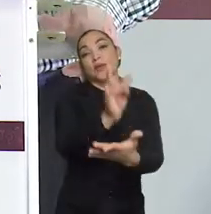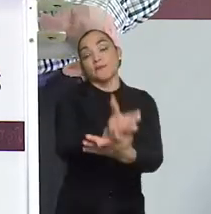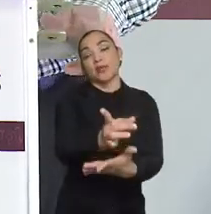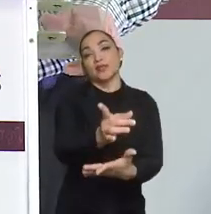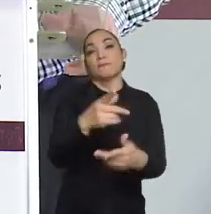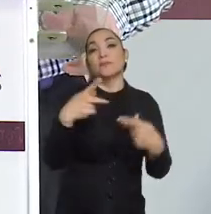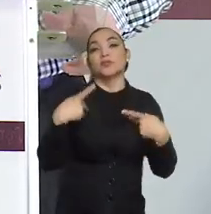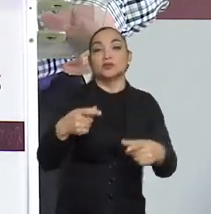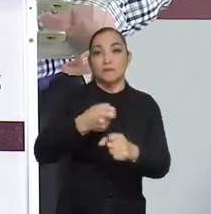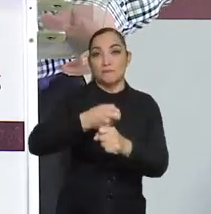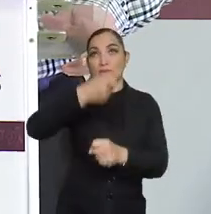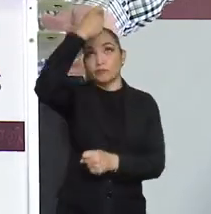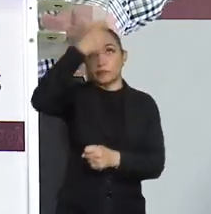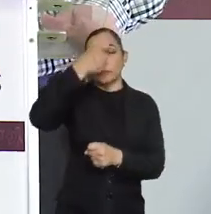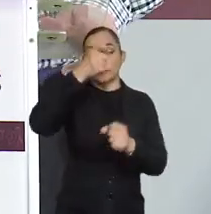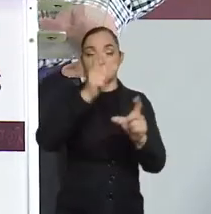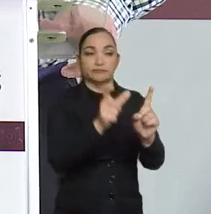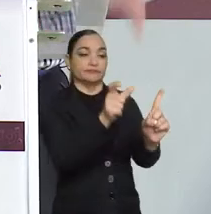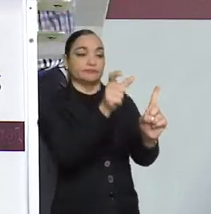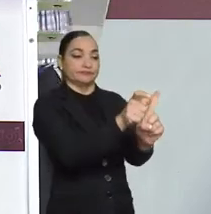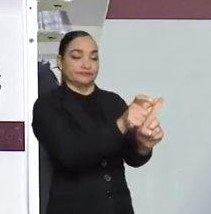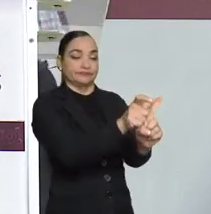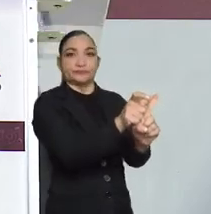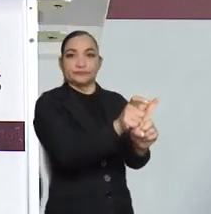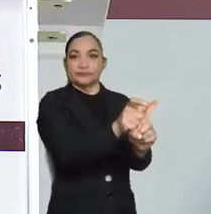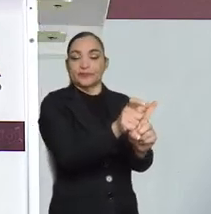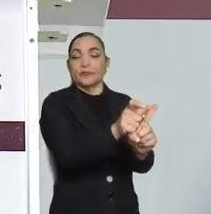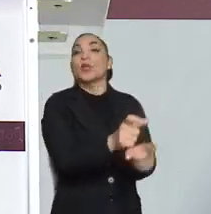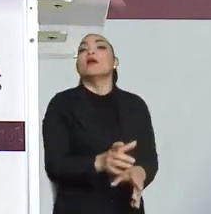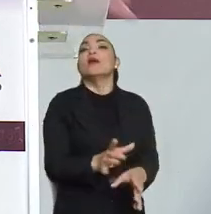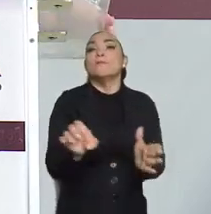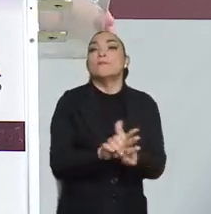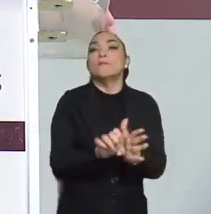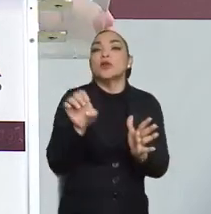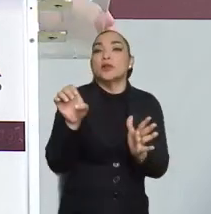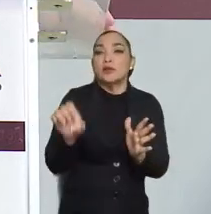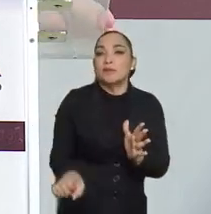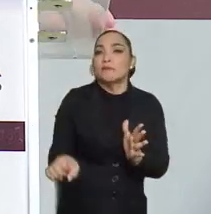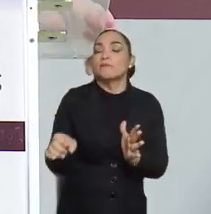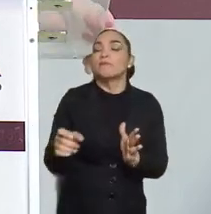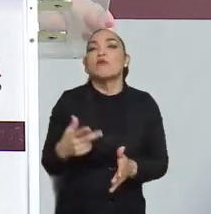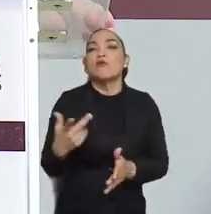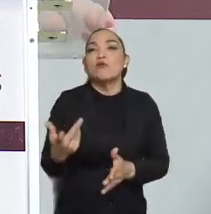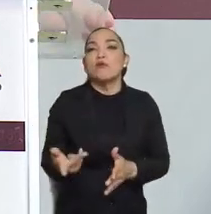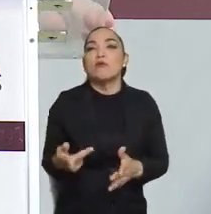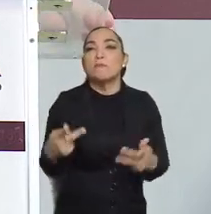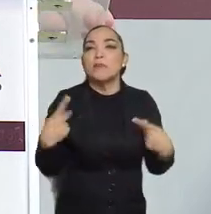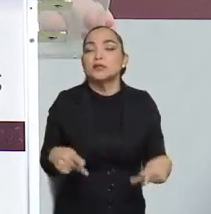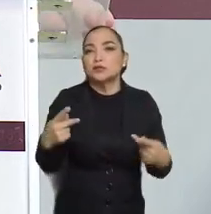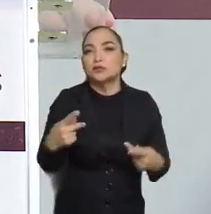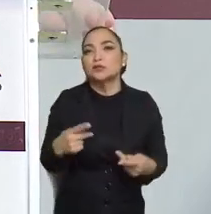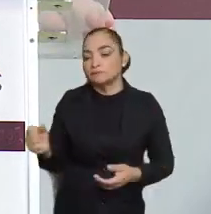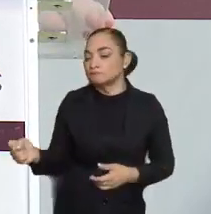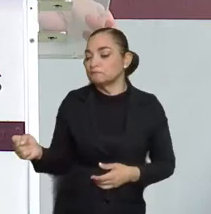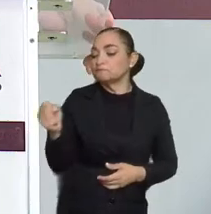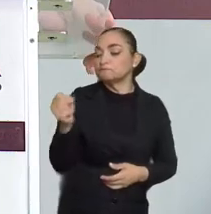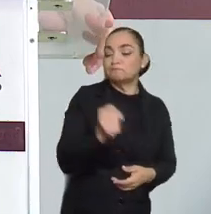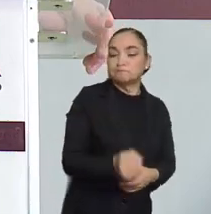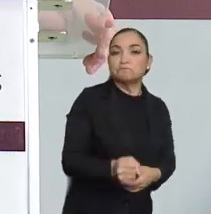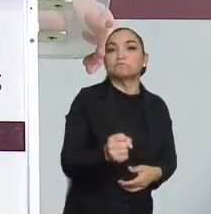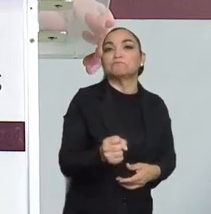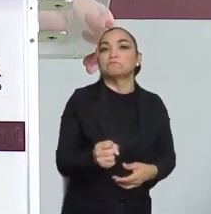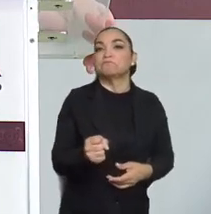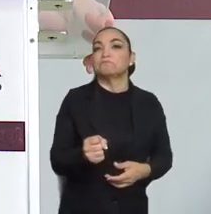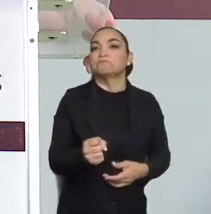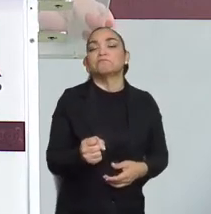del INE? Sí, en el caso, por ejemplo, del que reinstalaron, pues ese tenía, ¿se llama qué?